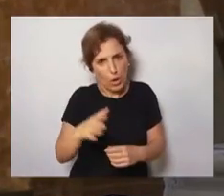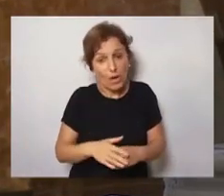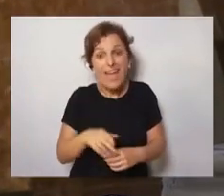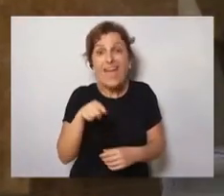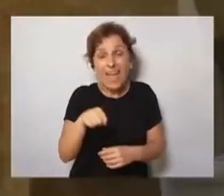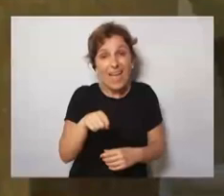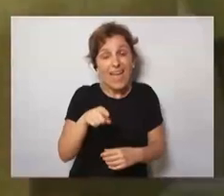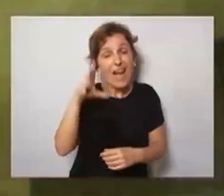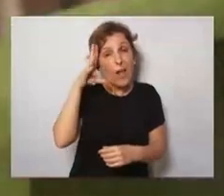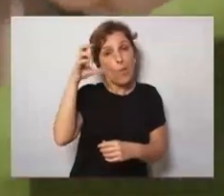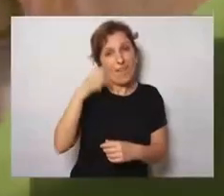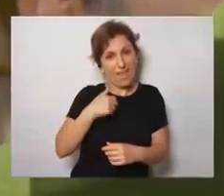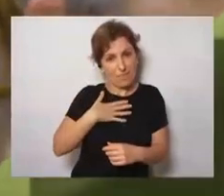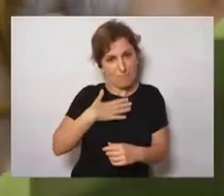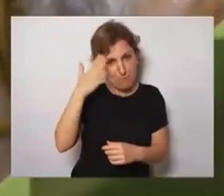mía